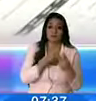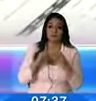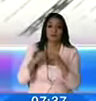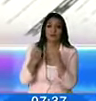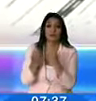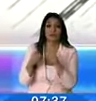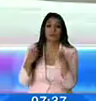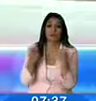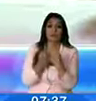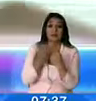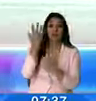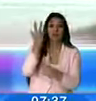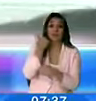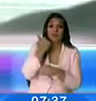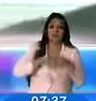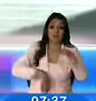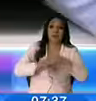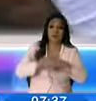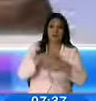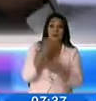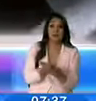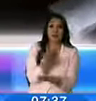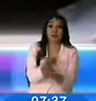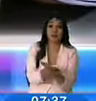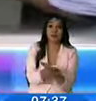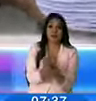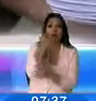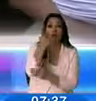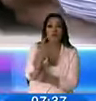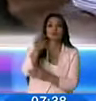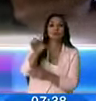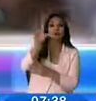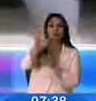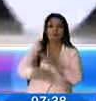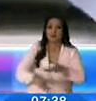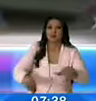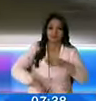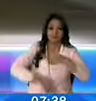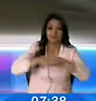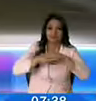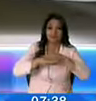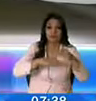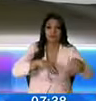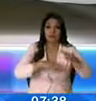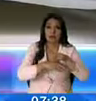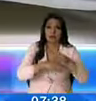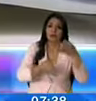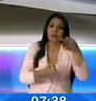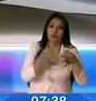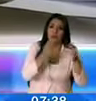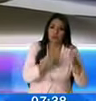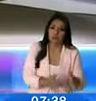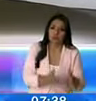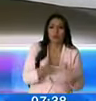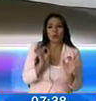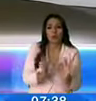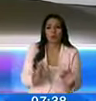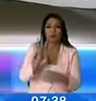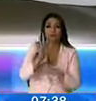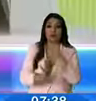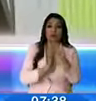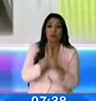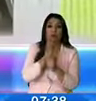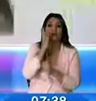como fecha límite para enviar sus propuestas hasta este 11 de julio. Los aspirantes deben ser juristas con al menos 5 años de